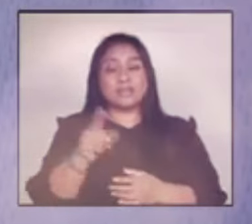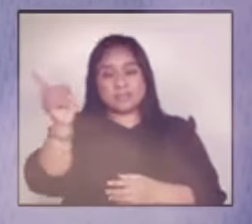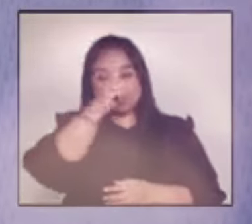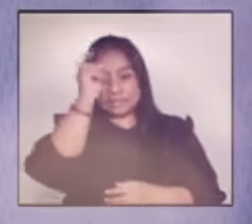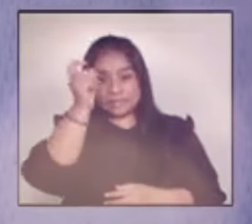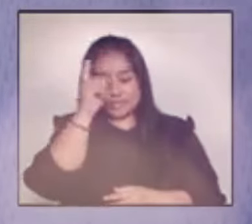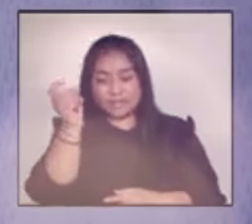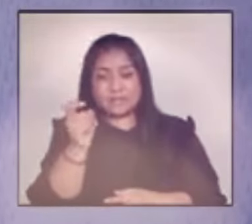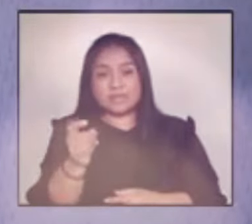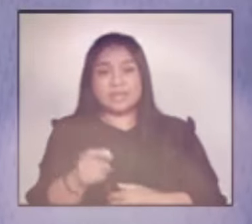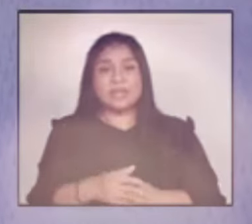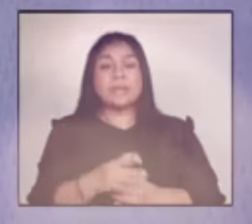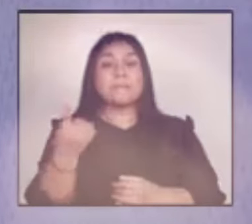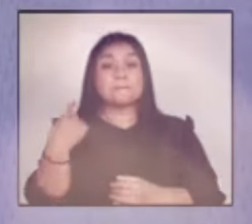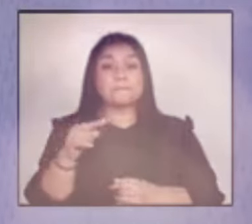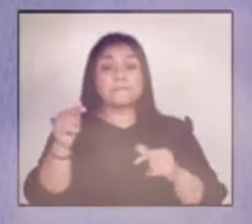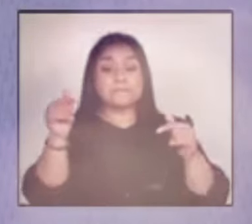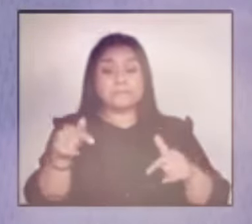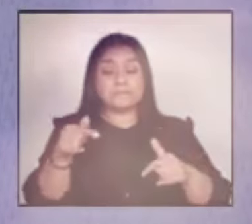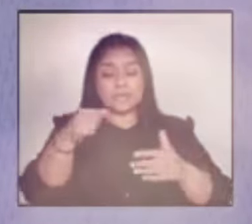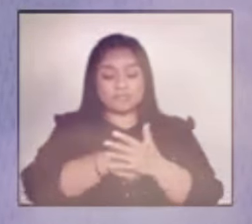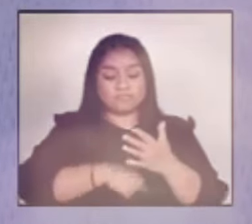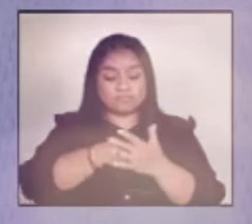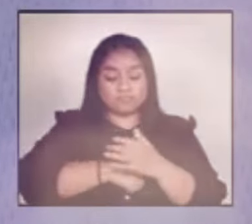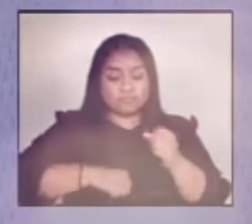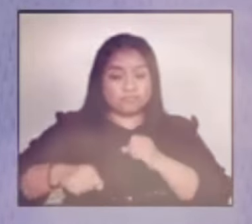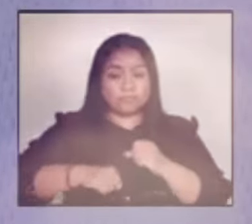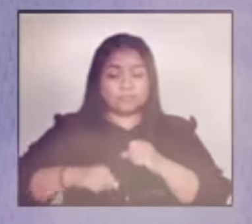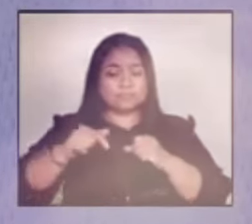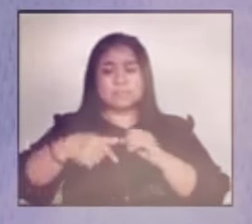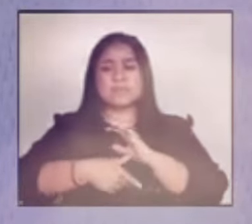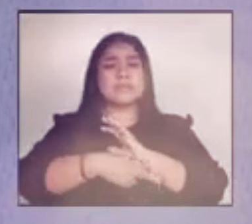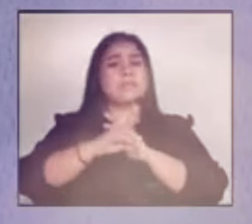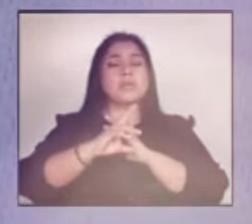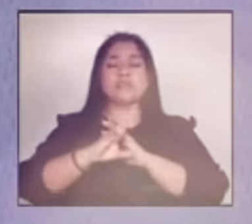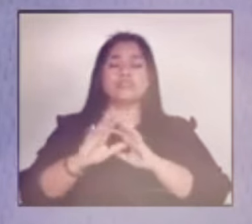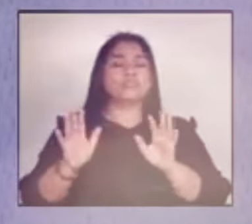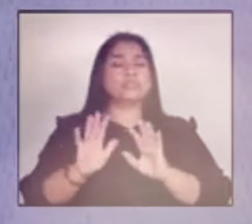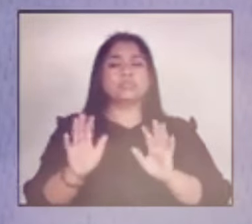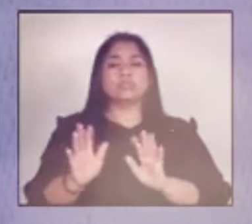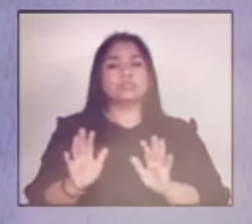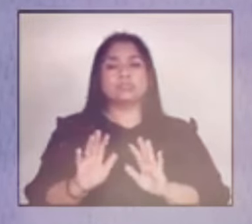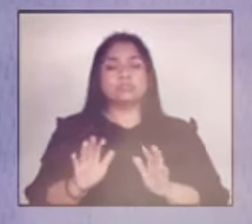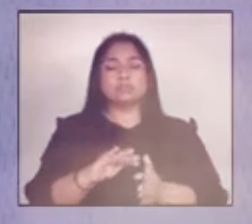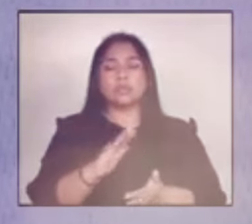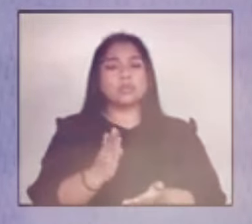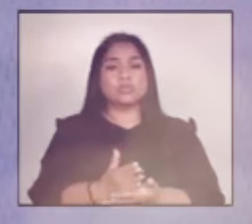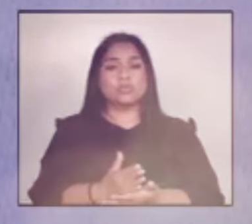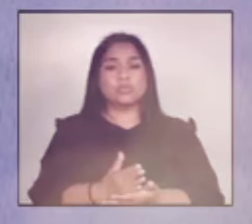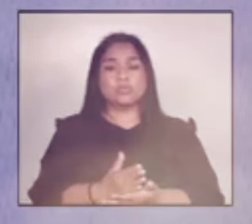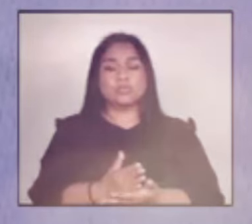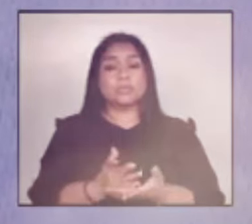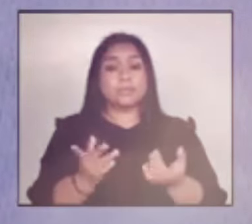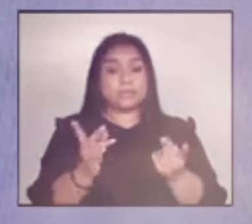Trabajaremos para que estos hechos no se repitan nunca más.